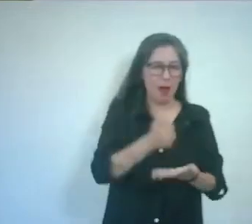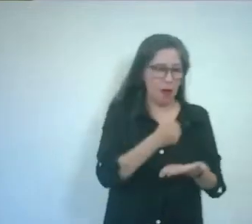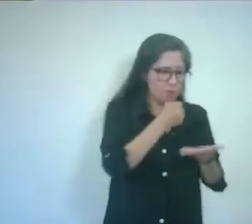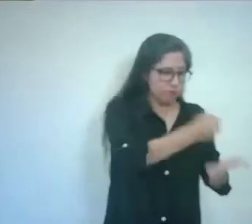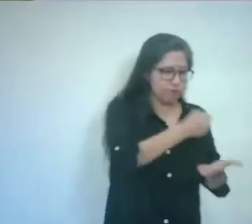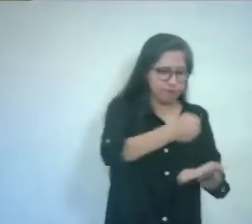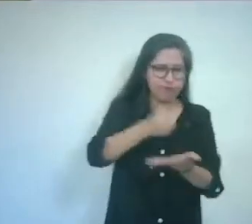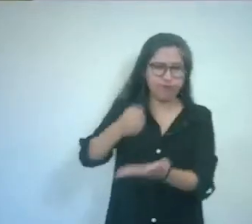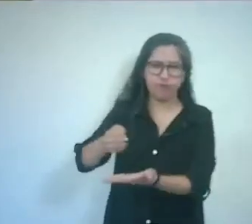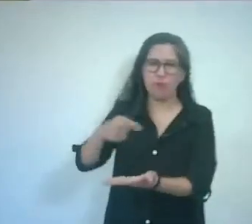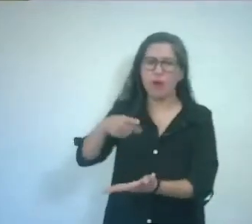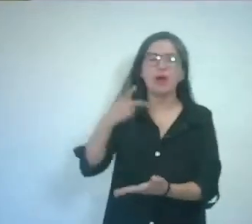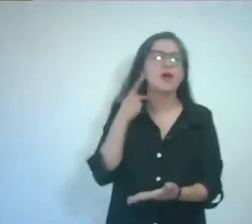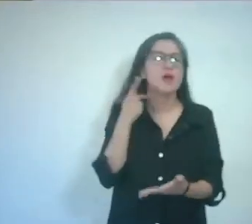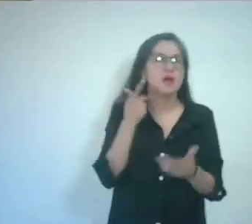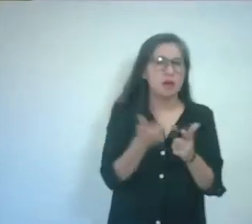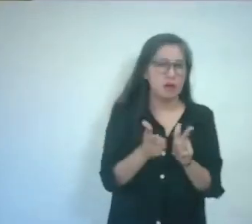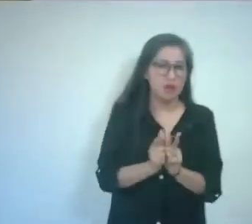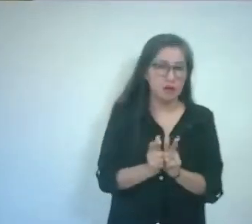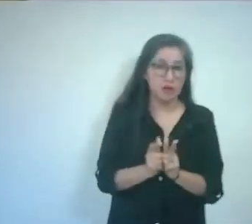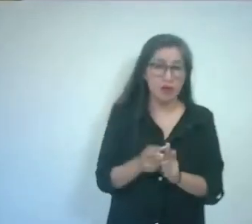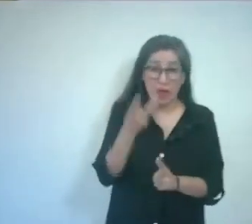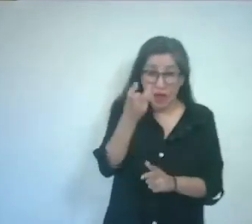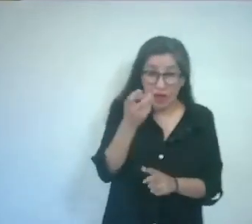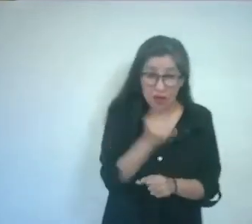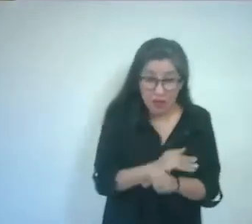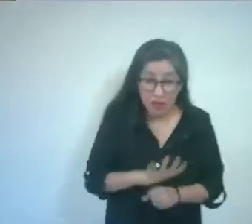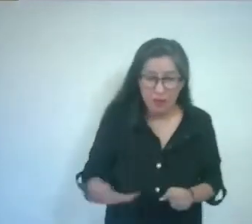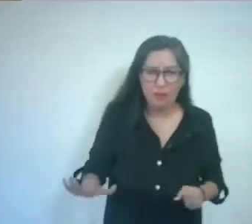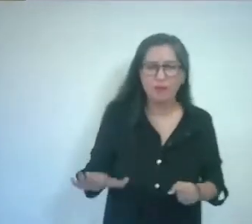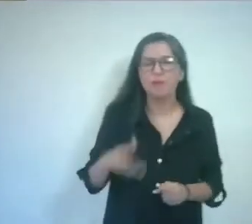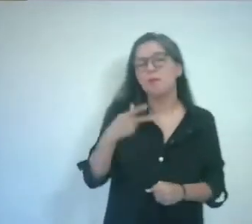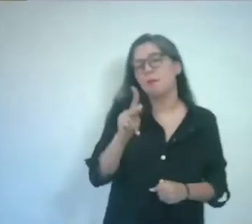Eso pareciera ser inconcebible,